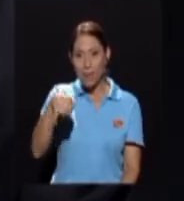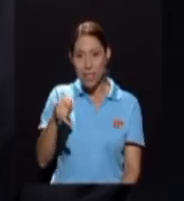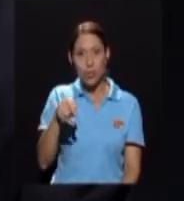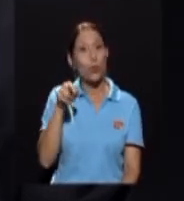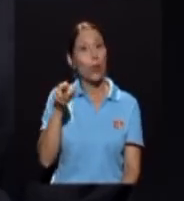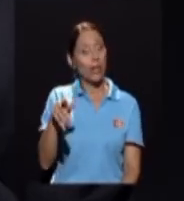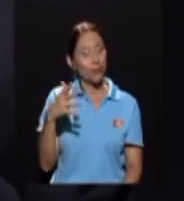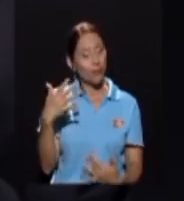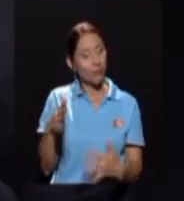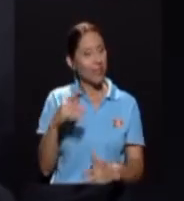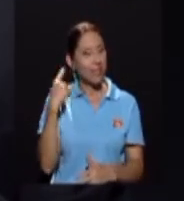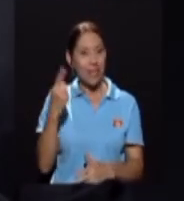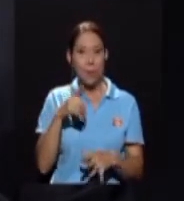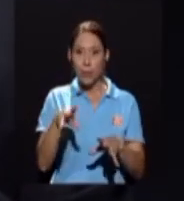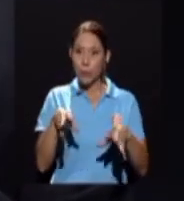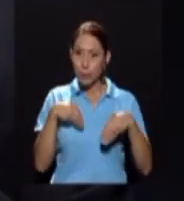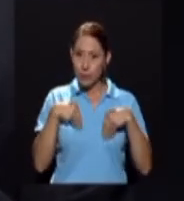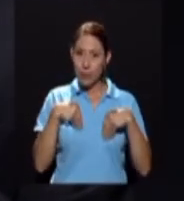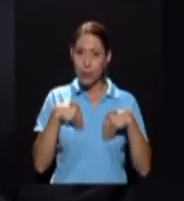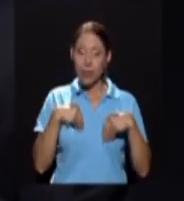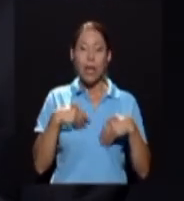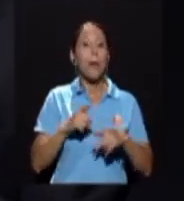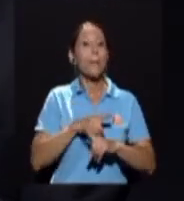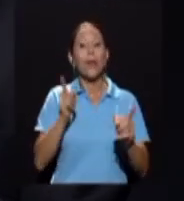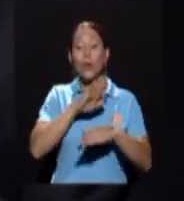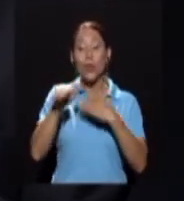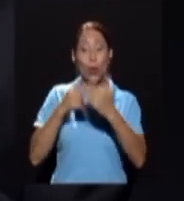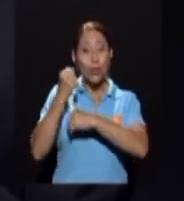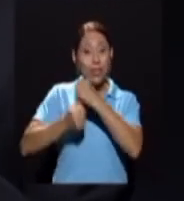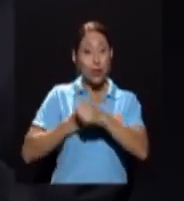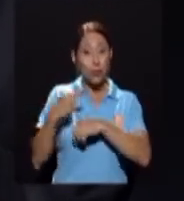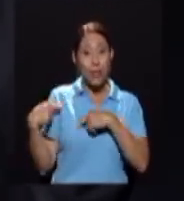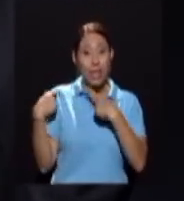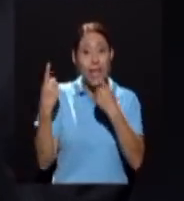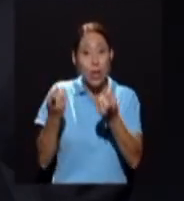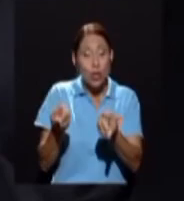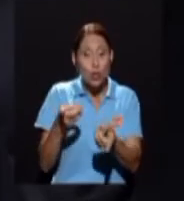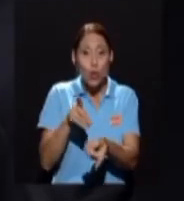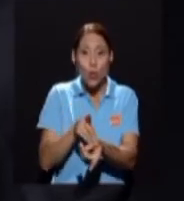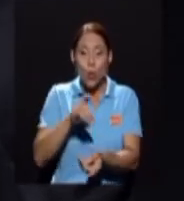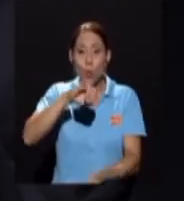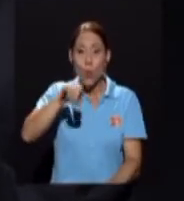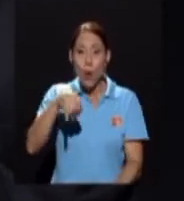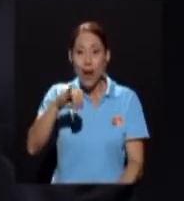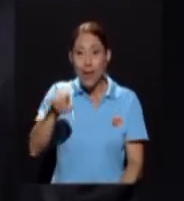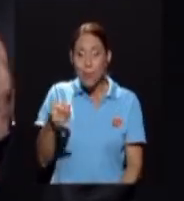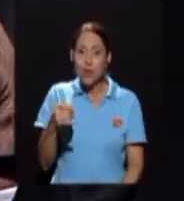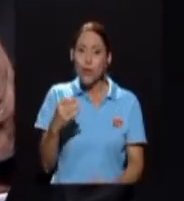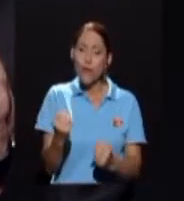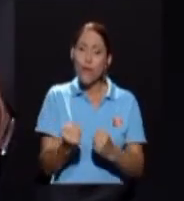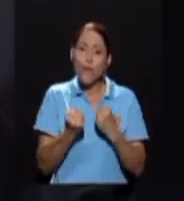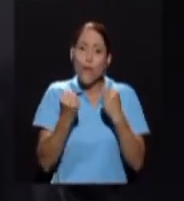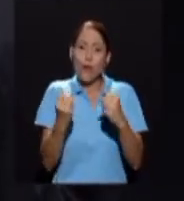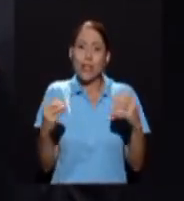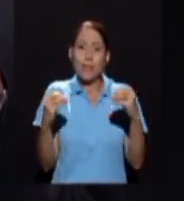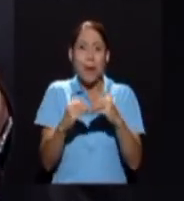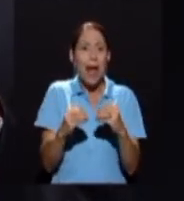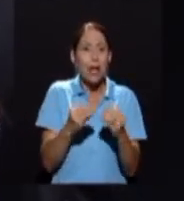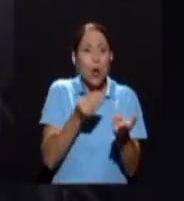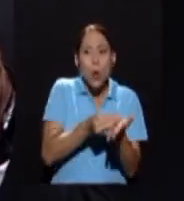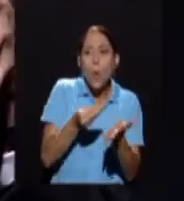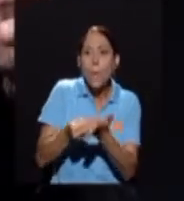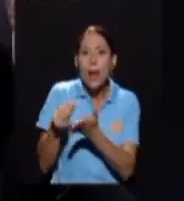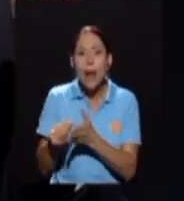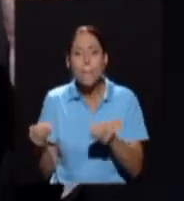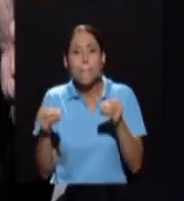Lo cierto es que en todos esos periodos lo que hizo Juan Jaramillo fue fortalecer cada vez más y comprar más y buscar más dinero